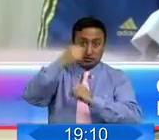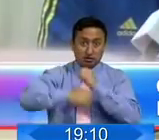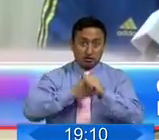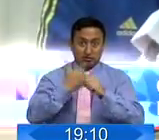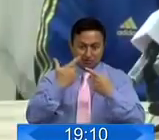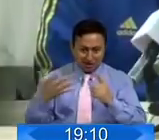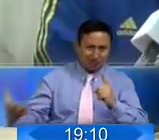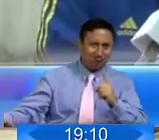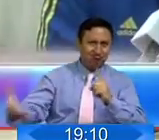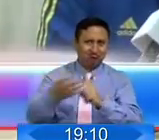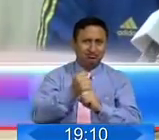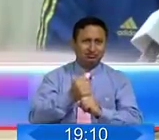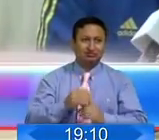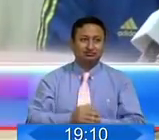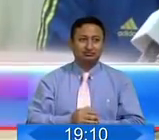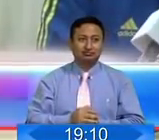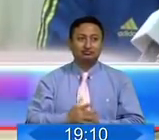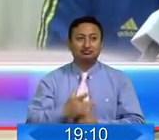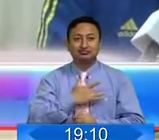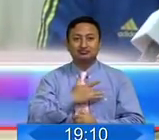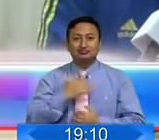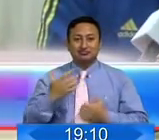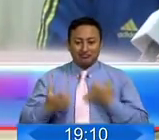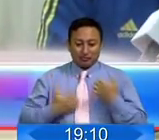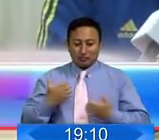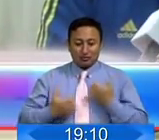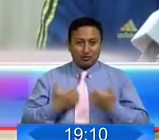contenta de haber conseguido